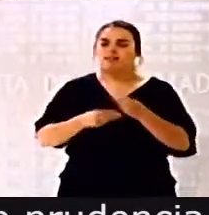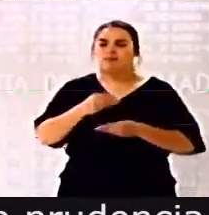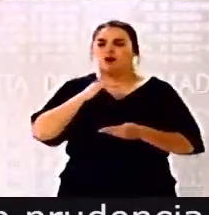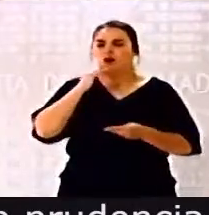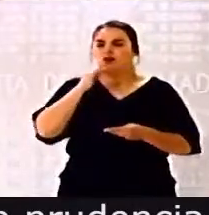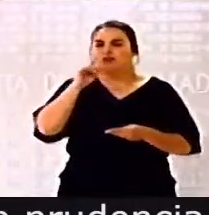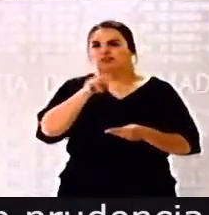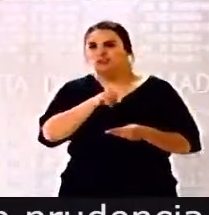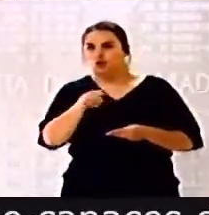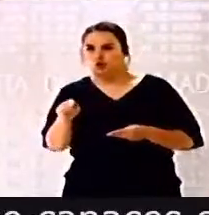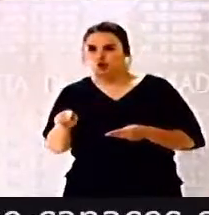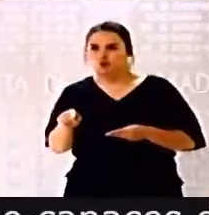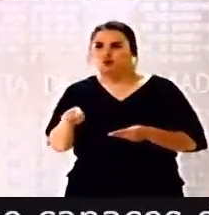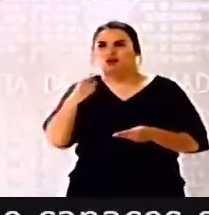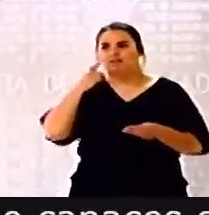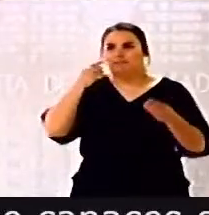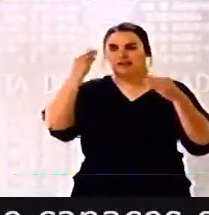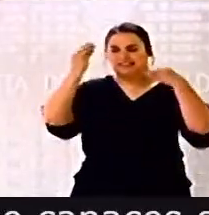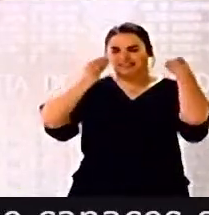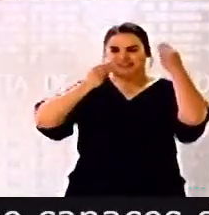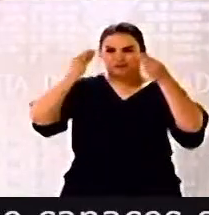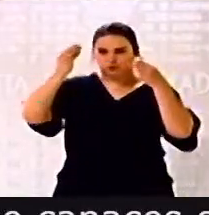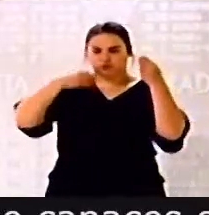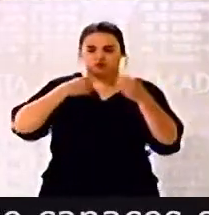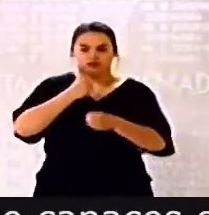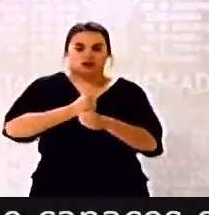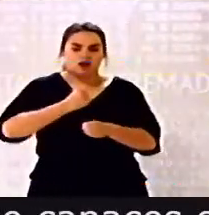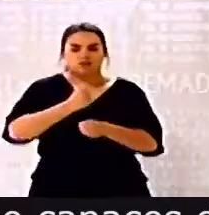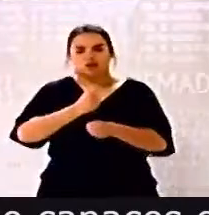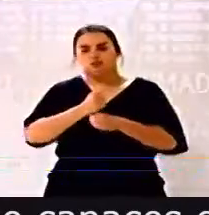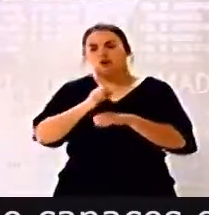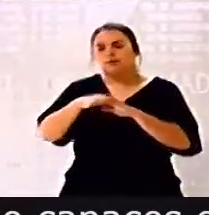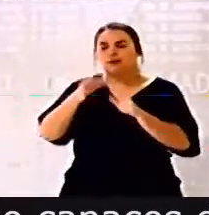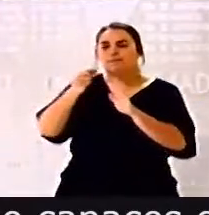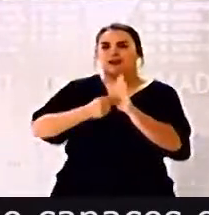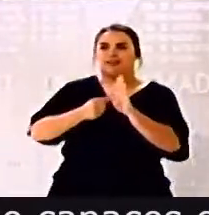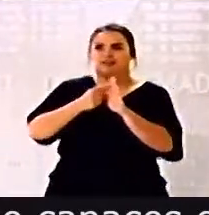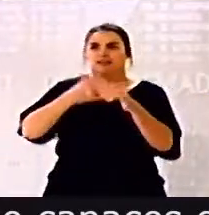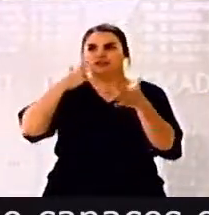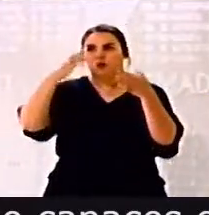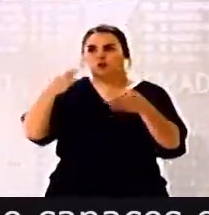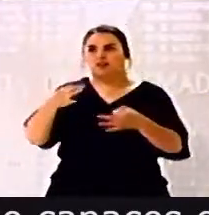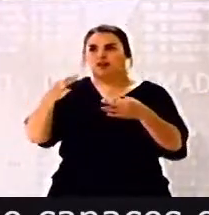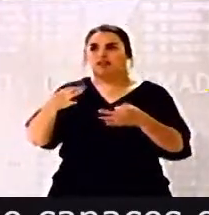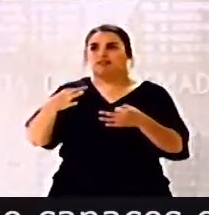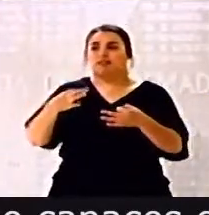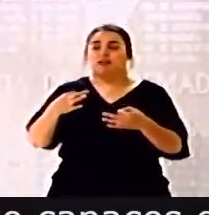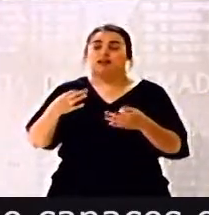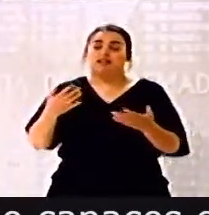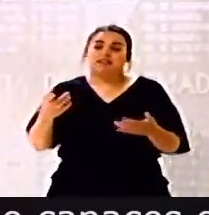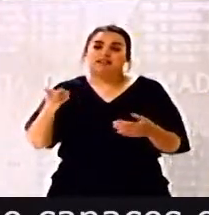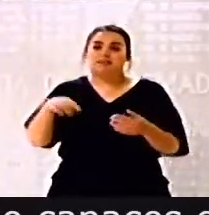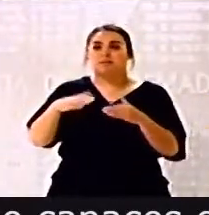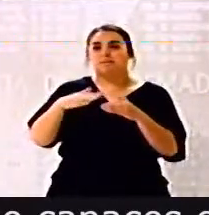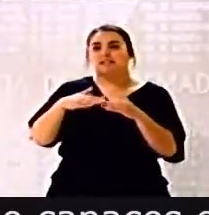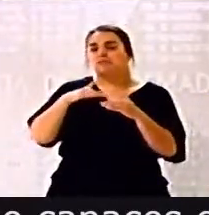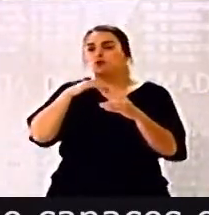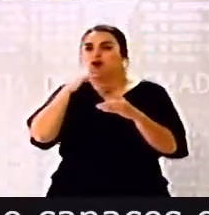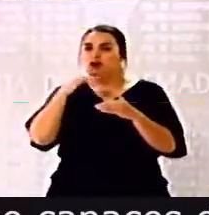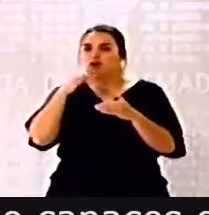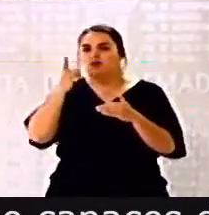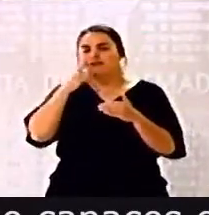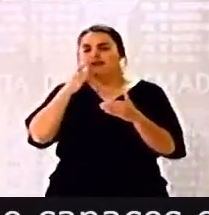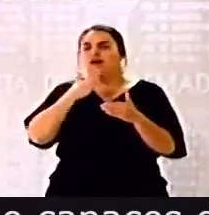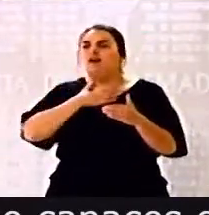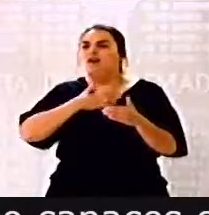poder invitar a que trabajemos en las medidas de seguridad y que al menos podamos contar con algún